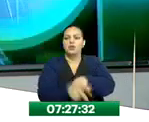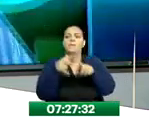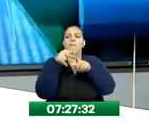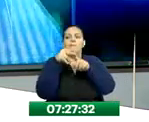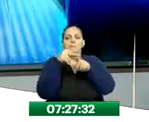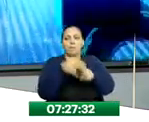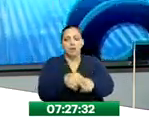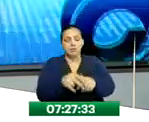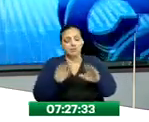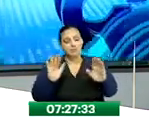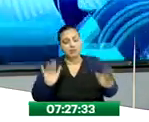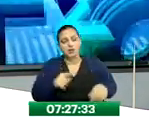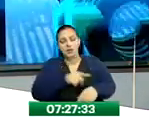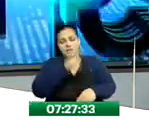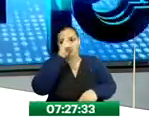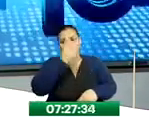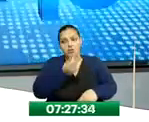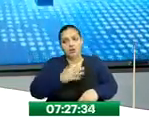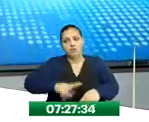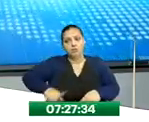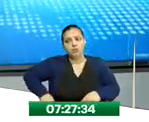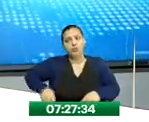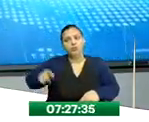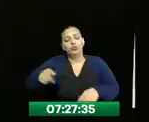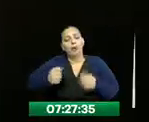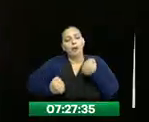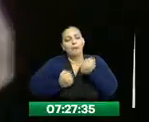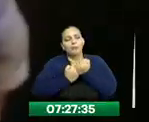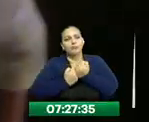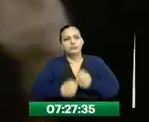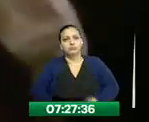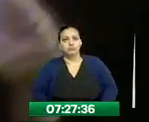procesal contra Salcedo.